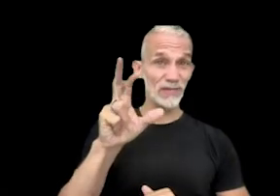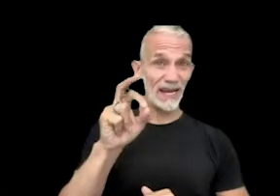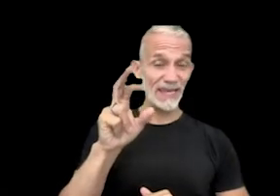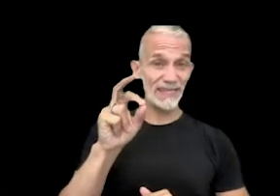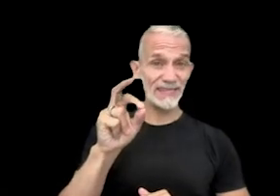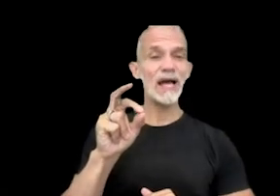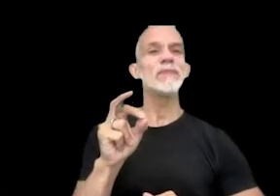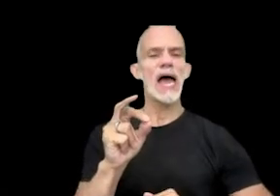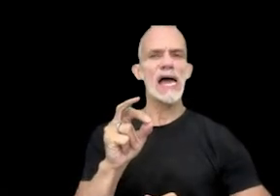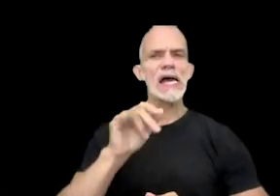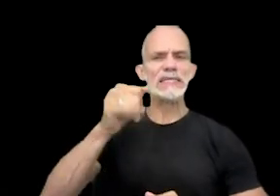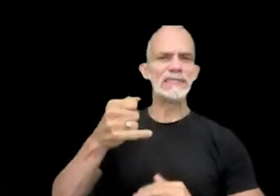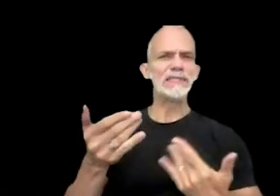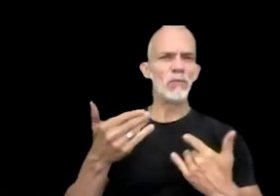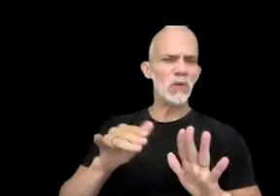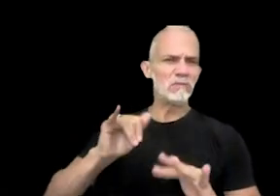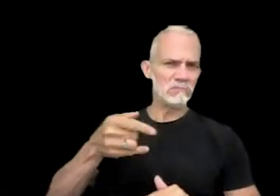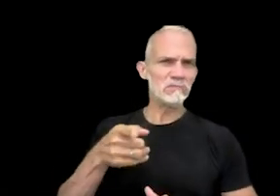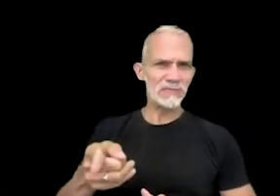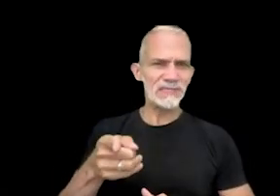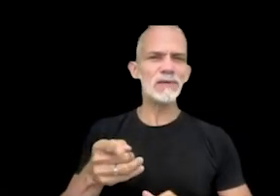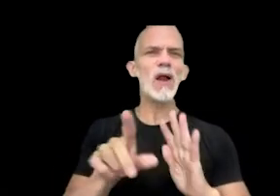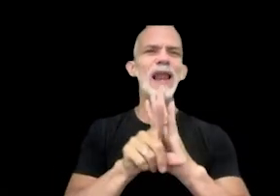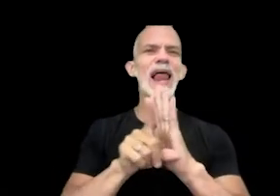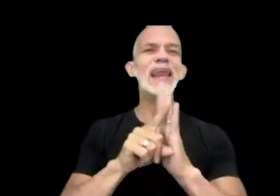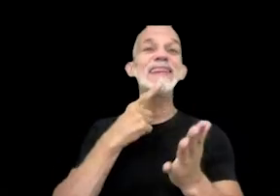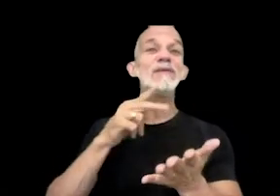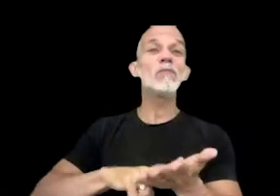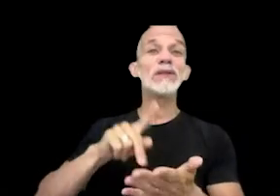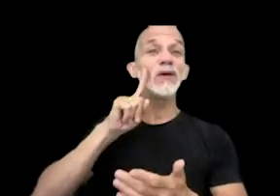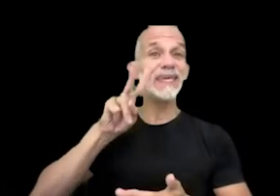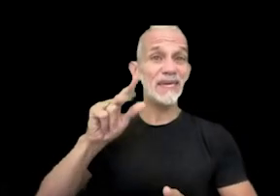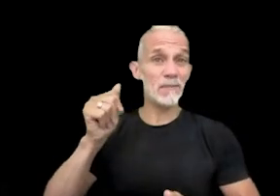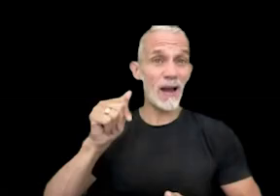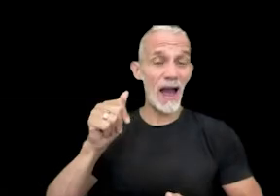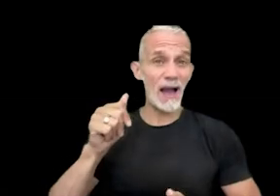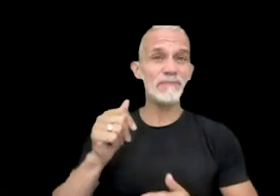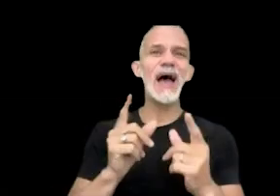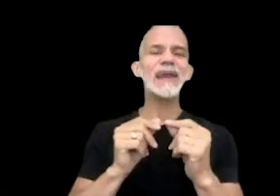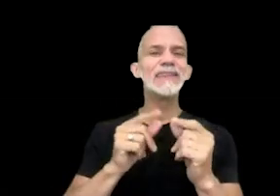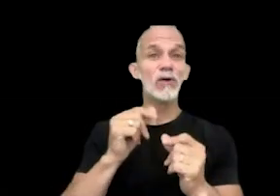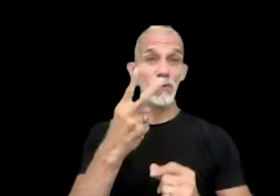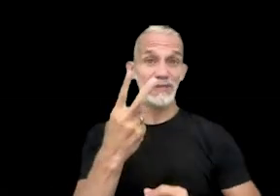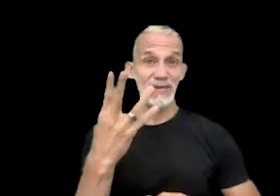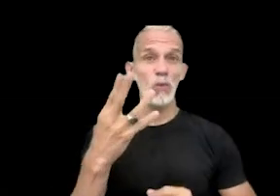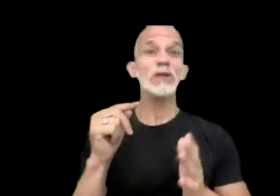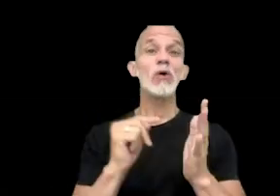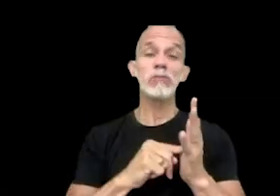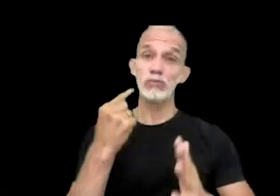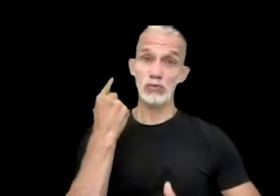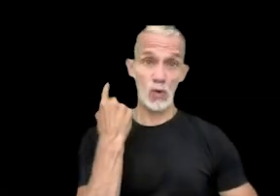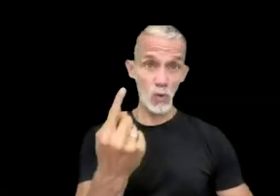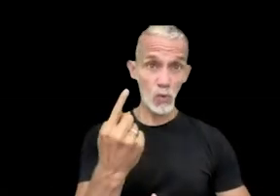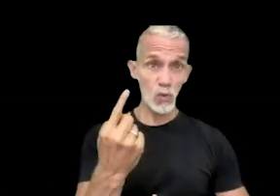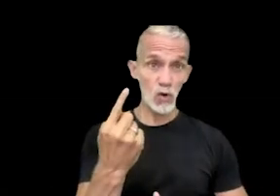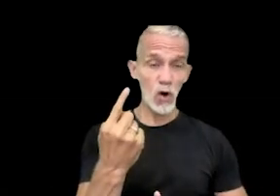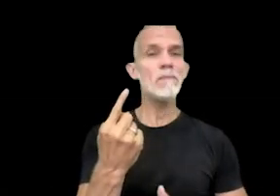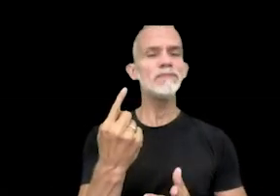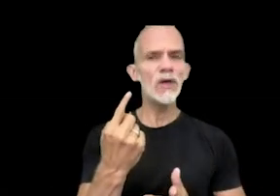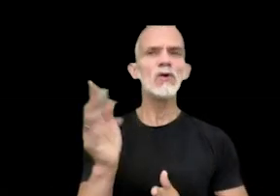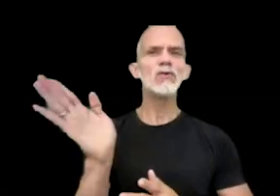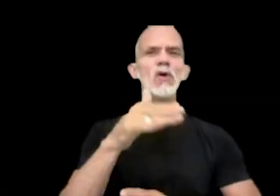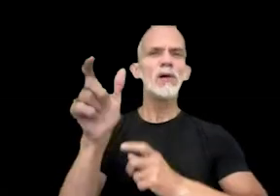se admite a través de la Ley de Impuesto al Valor Agregado, artículo 24.1, que